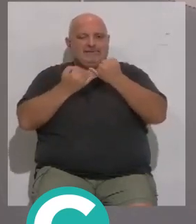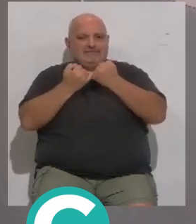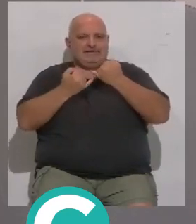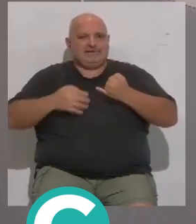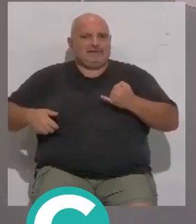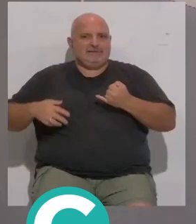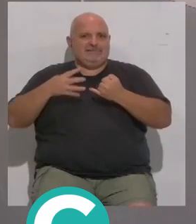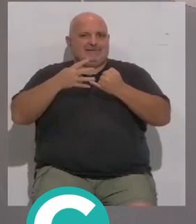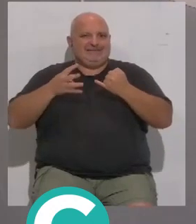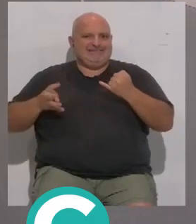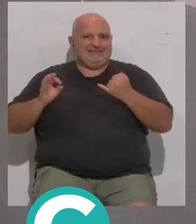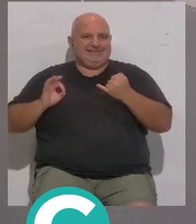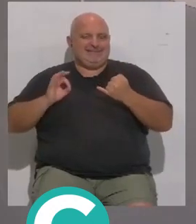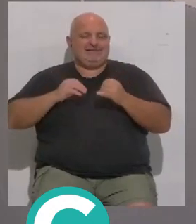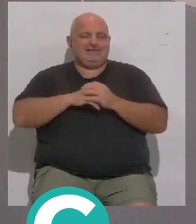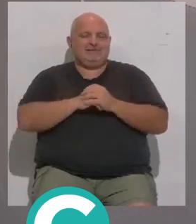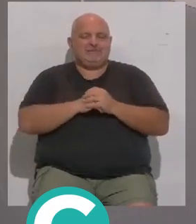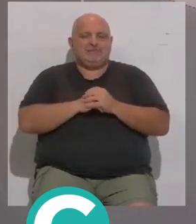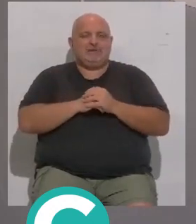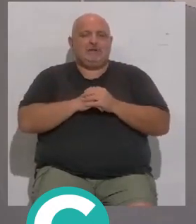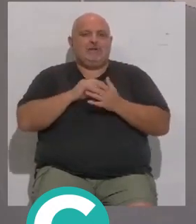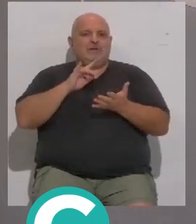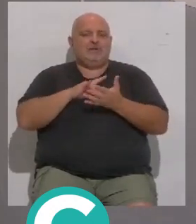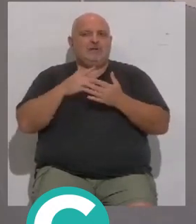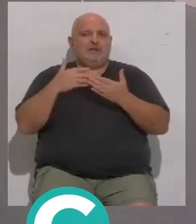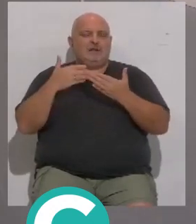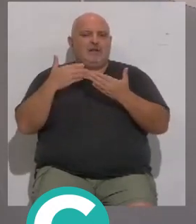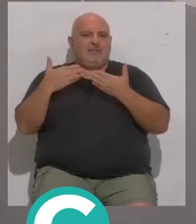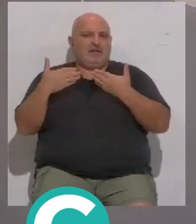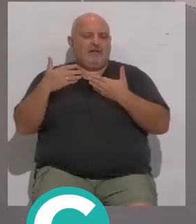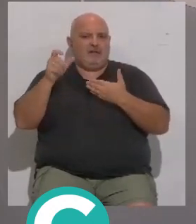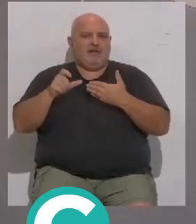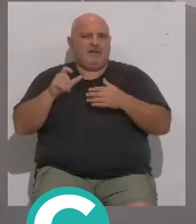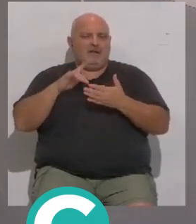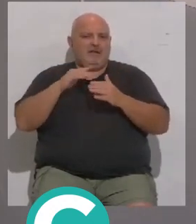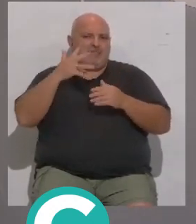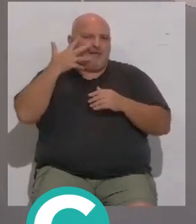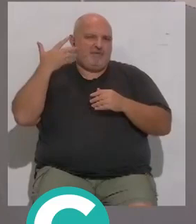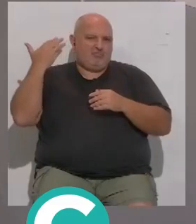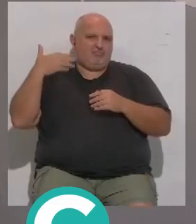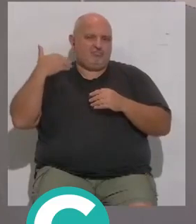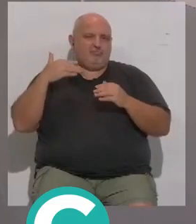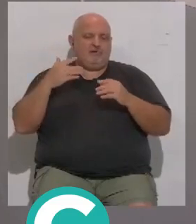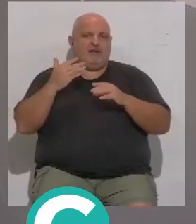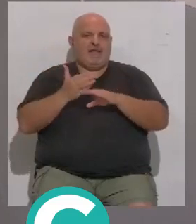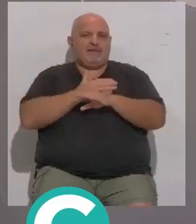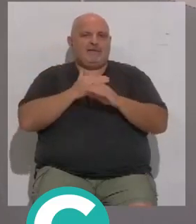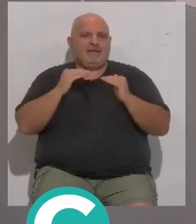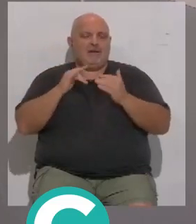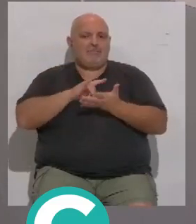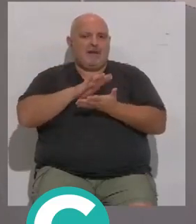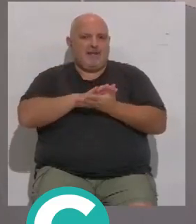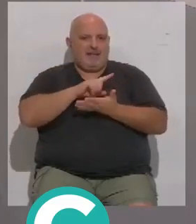costilla. En principio, cuando estuvimos hablando con Rubén en Marbella, en el partido que jugó el Cádiz de pretemporada con el